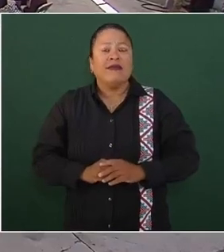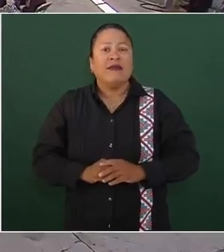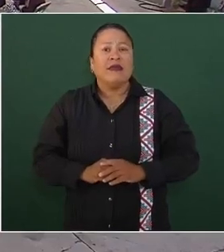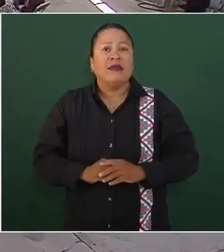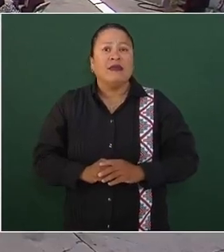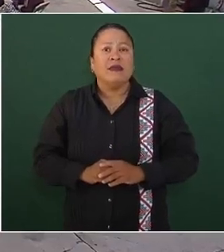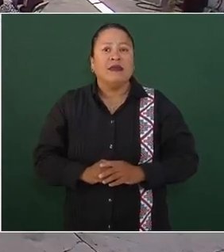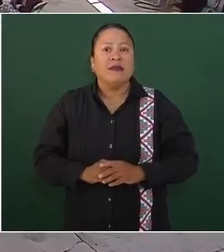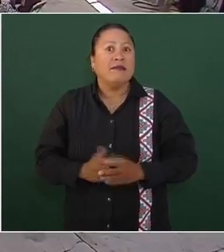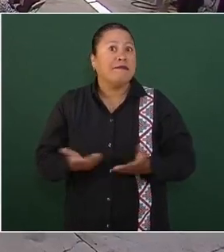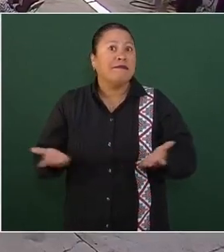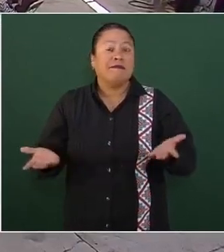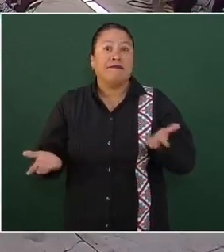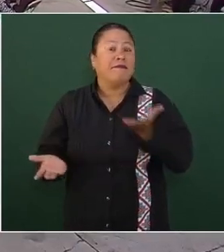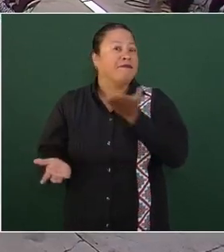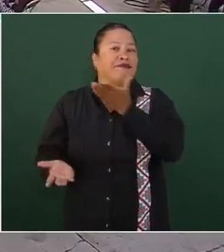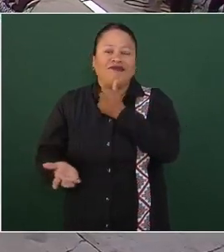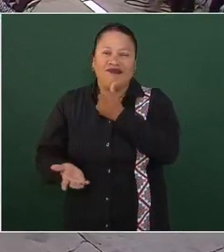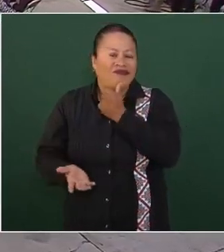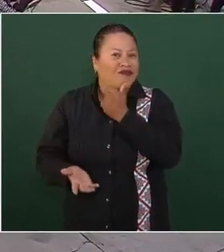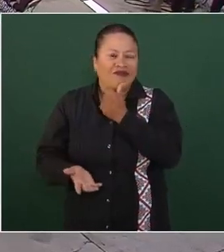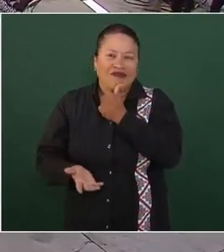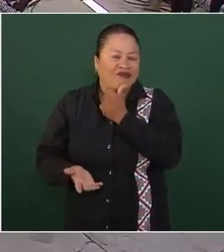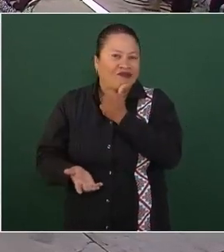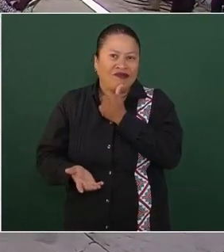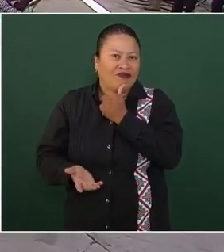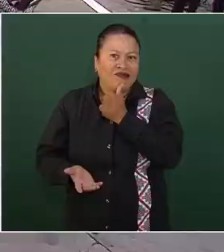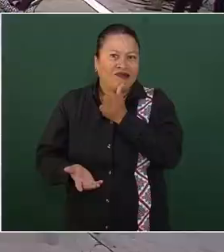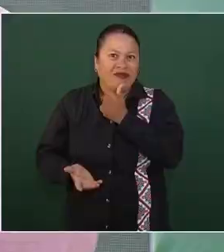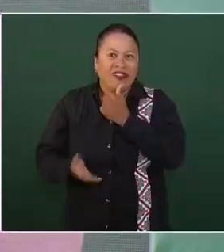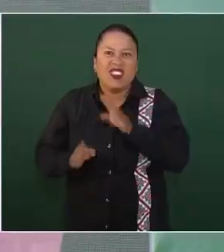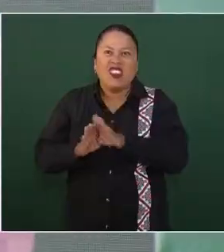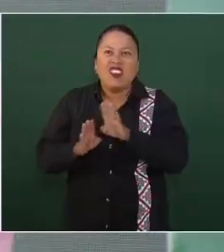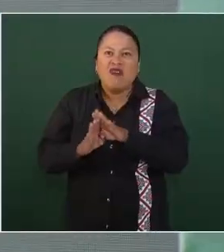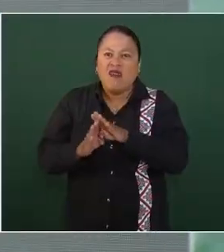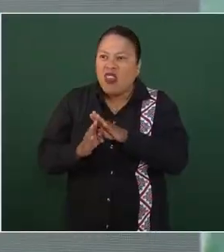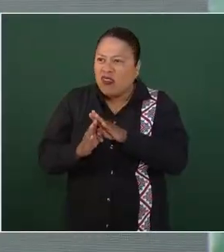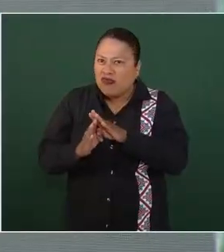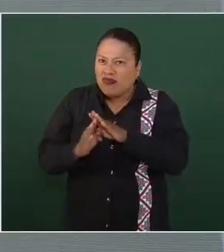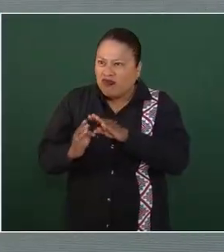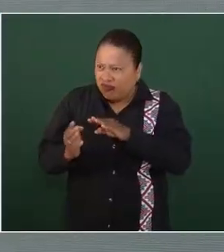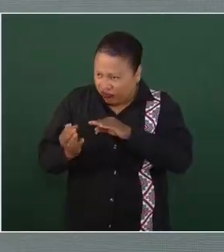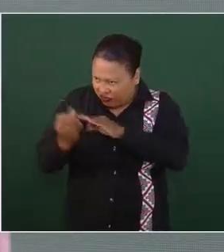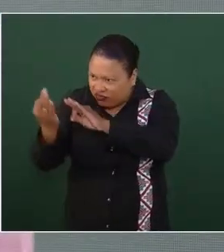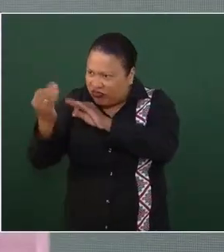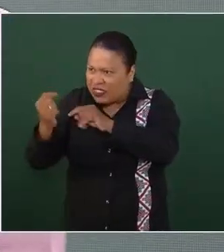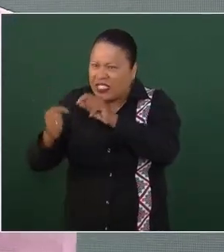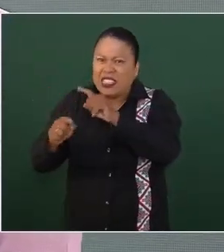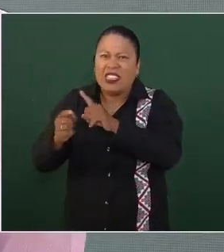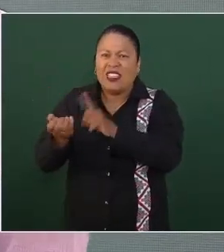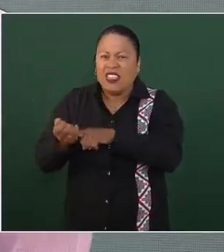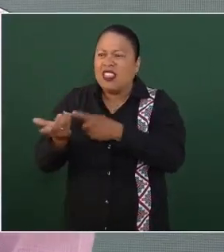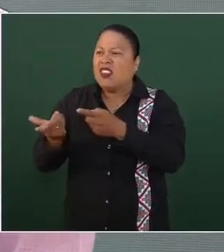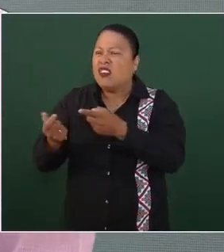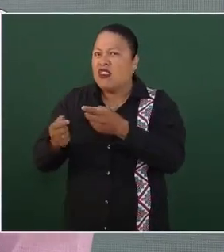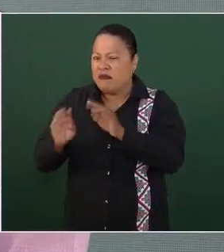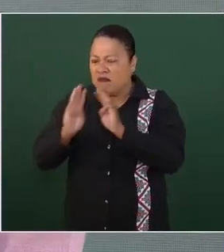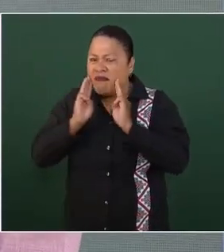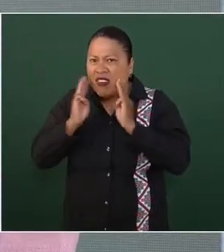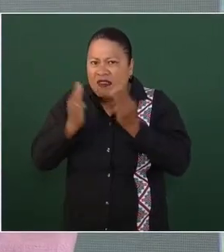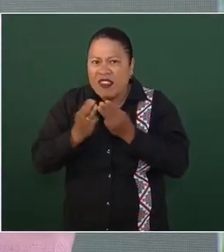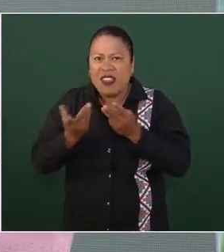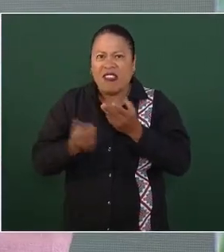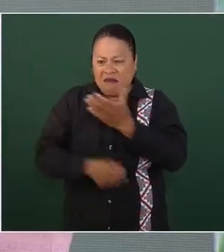no podríamos enfrentar a la mafia del poder político y del poder económico